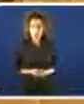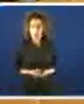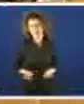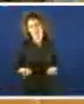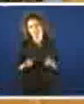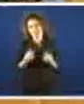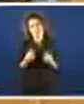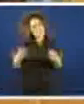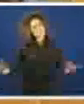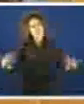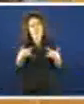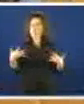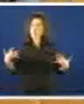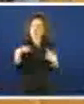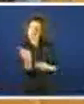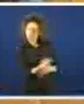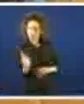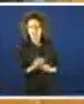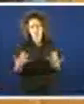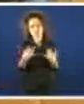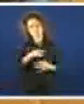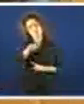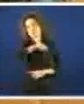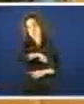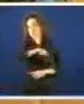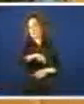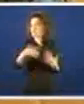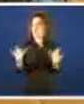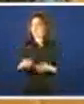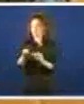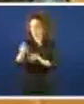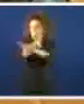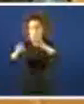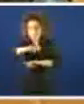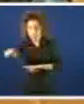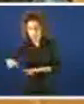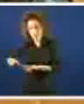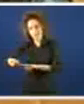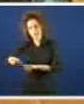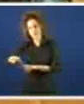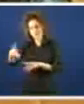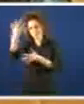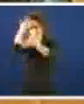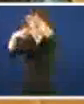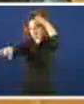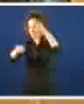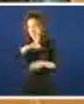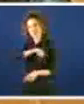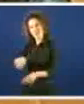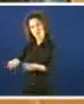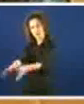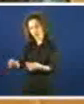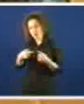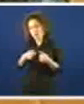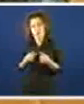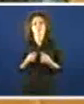Nos pasamos moi mal. Nos sentimos como propios os problemas da xente, comprenden? Sentimos como propios os